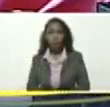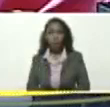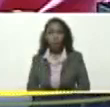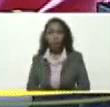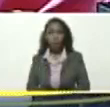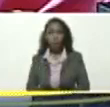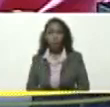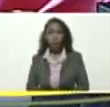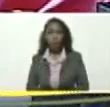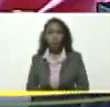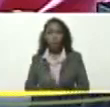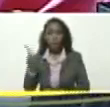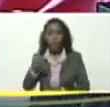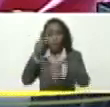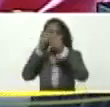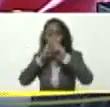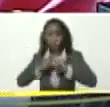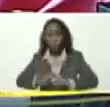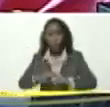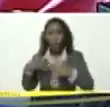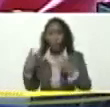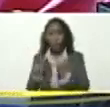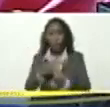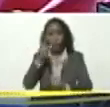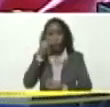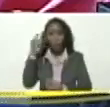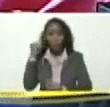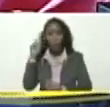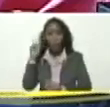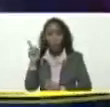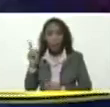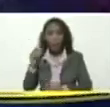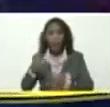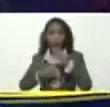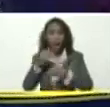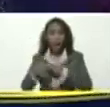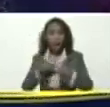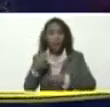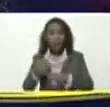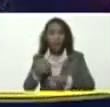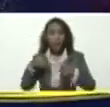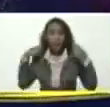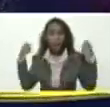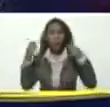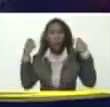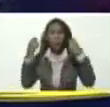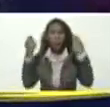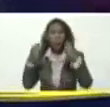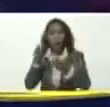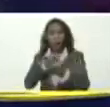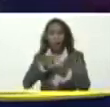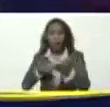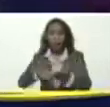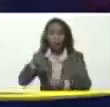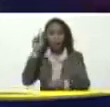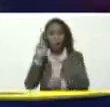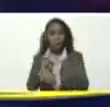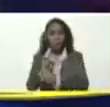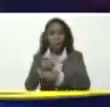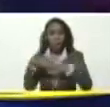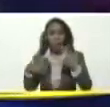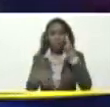Son menciones honoríficas a los compañeros y las compañeras que han estado en la promoción de la lectura. Uno, todo lo que